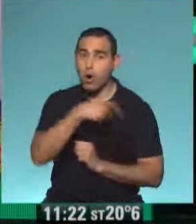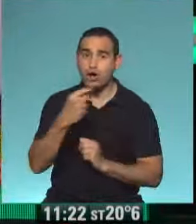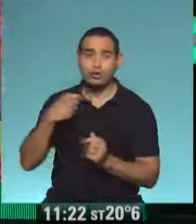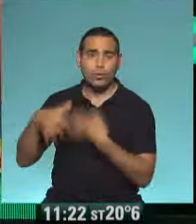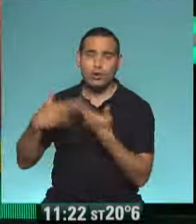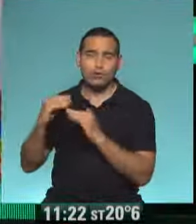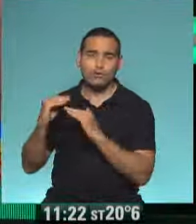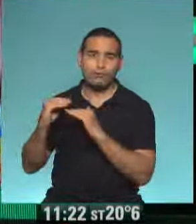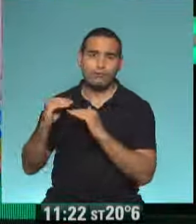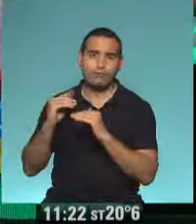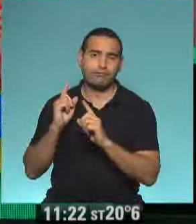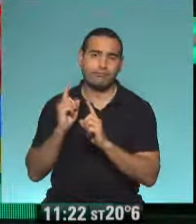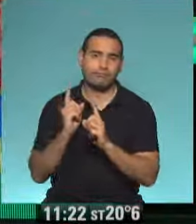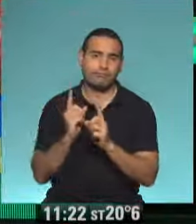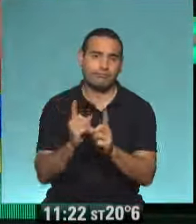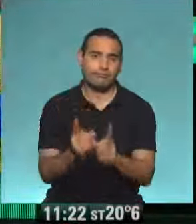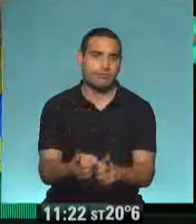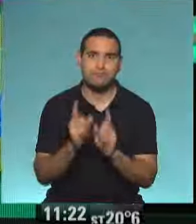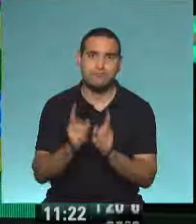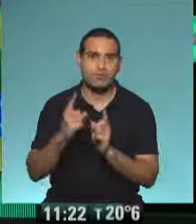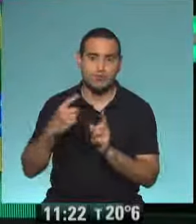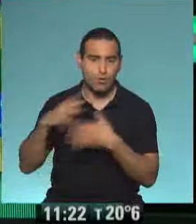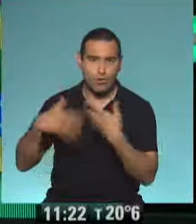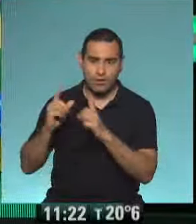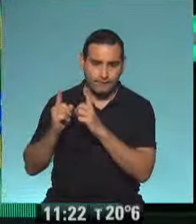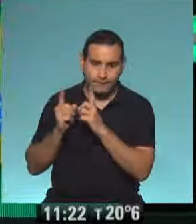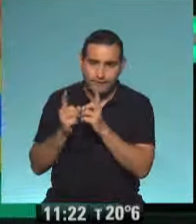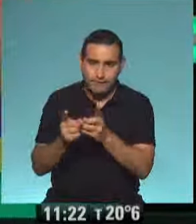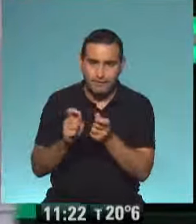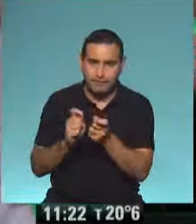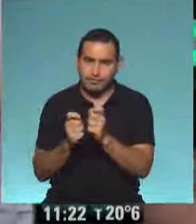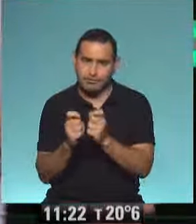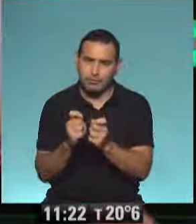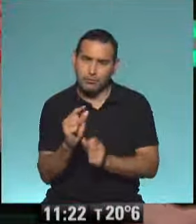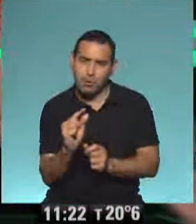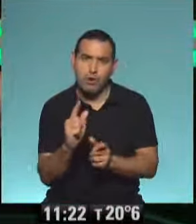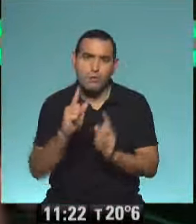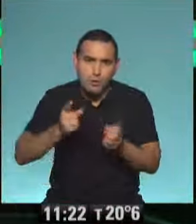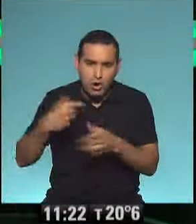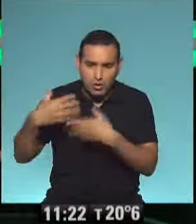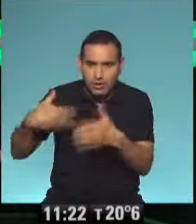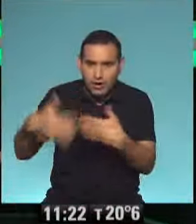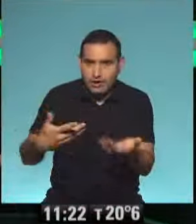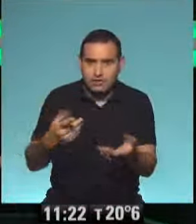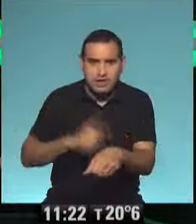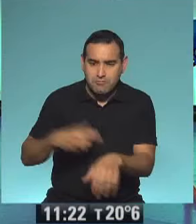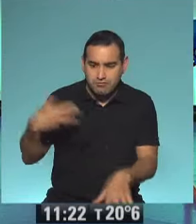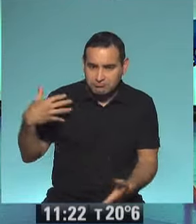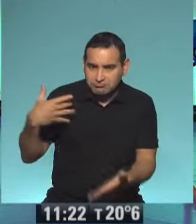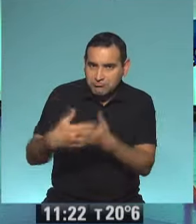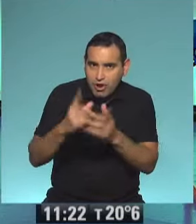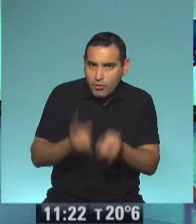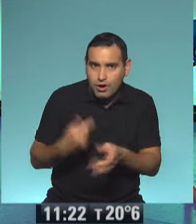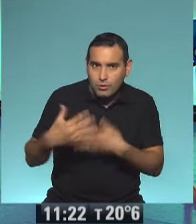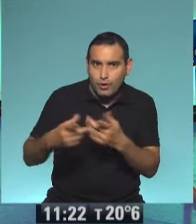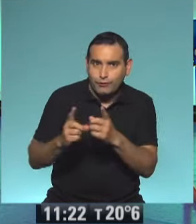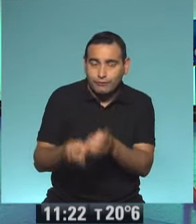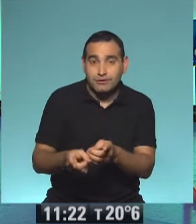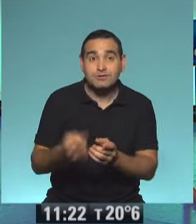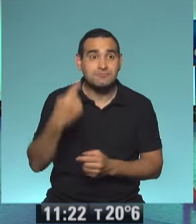que siguen transformándose, pero a la vez se siguen jugando a medida que pasa el tiempo. Es claro. Verdad, yo imagino que, por ejemplo,